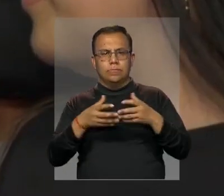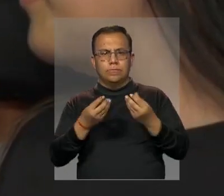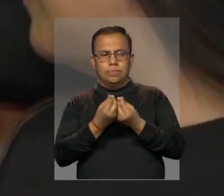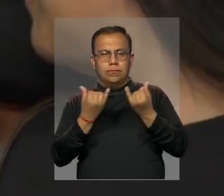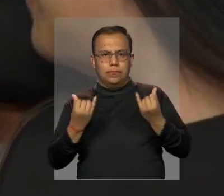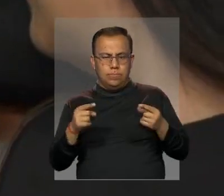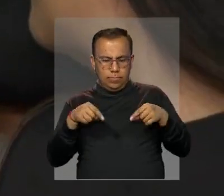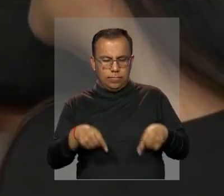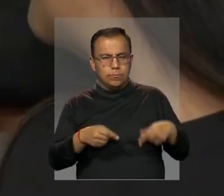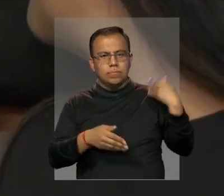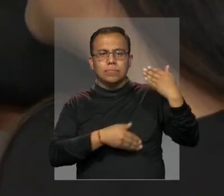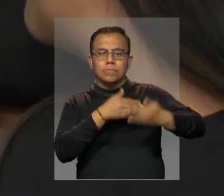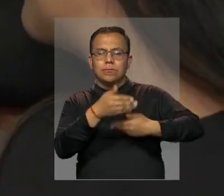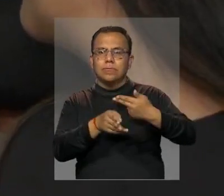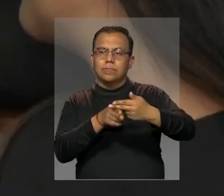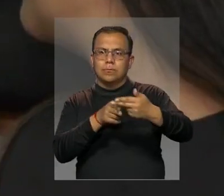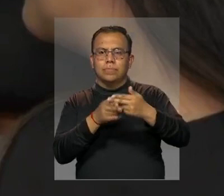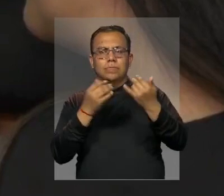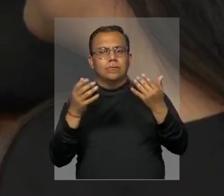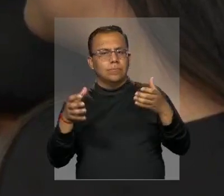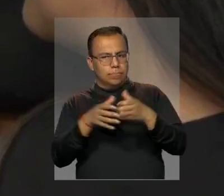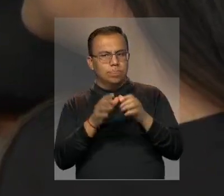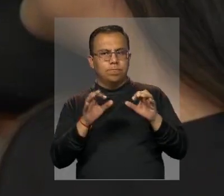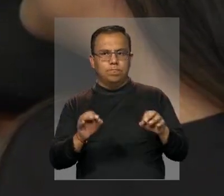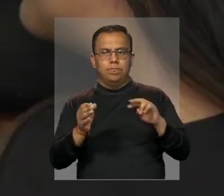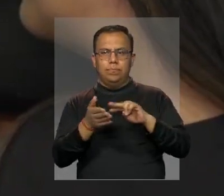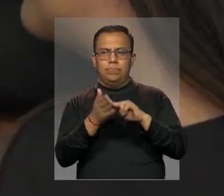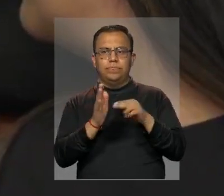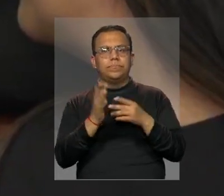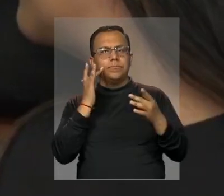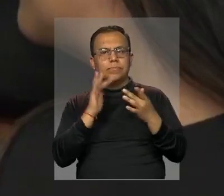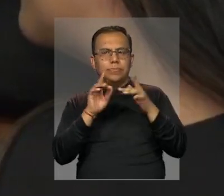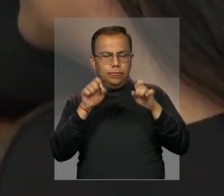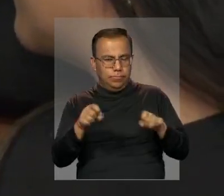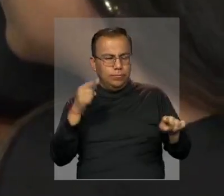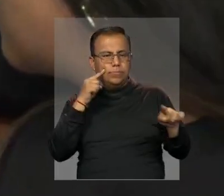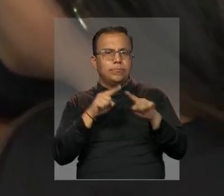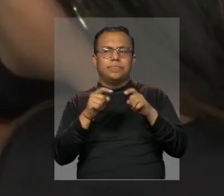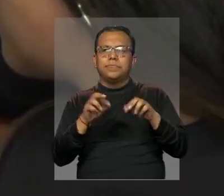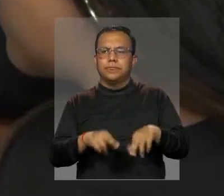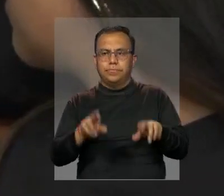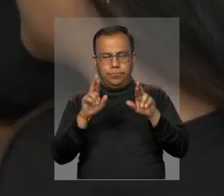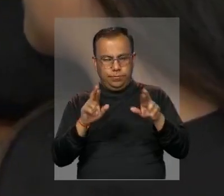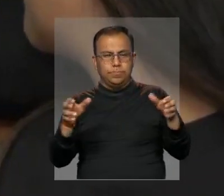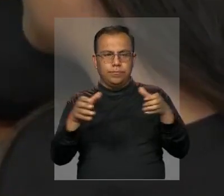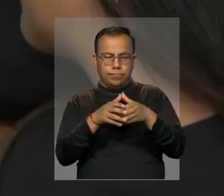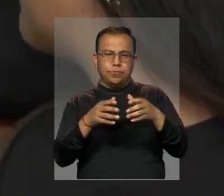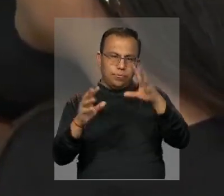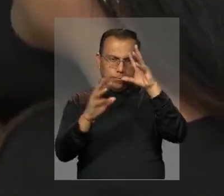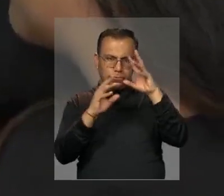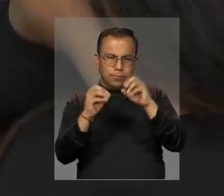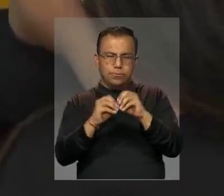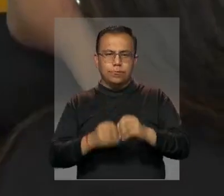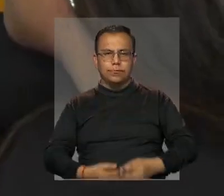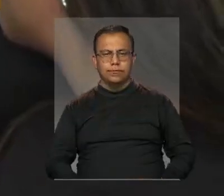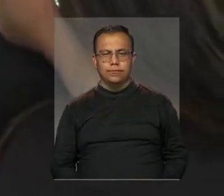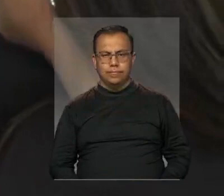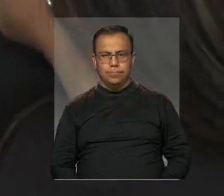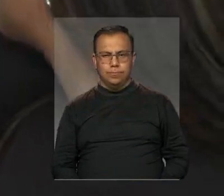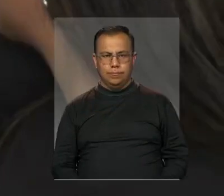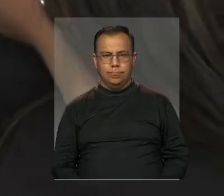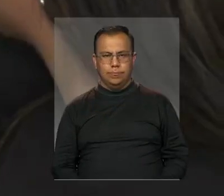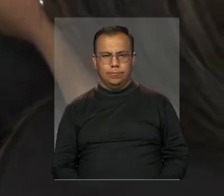nos aproxima de manera significativa y esperanzadora hacia ese consenso.